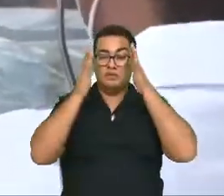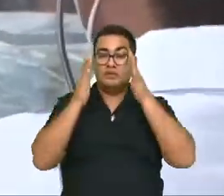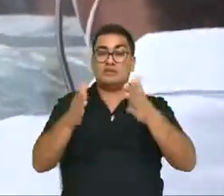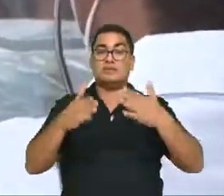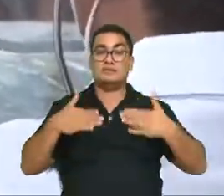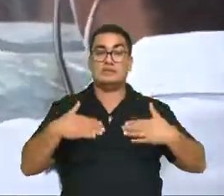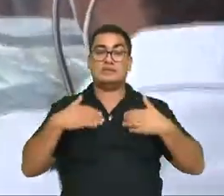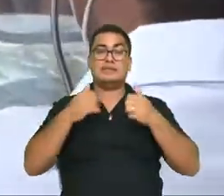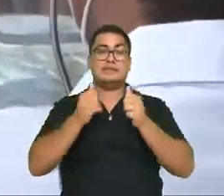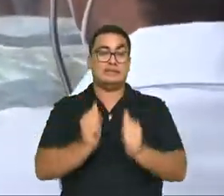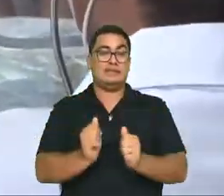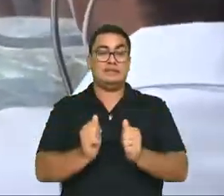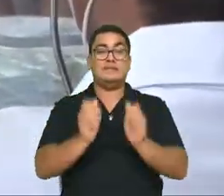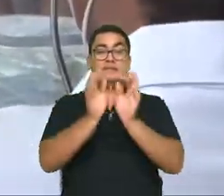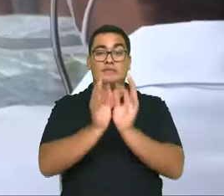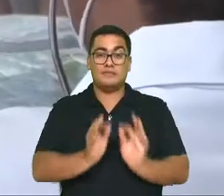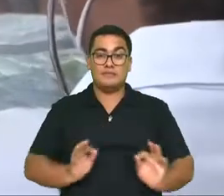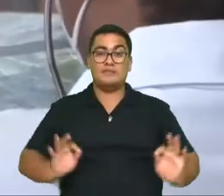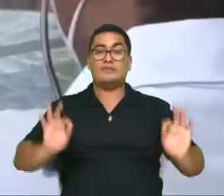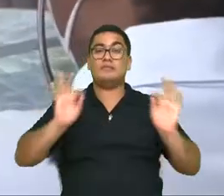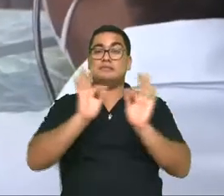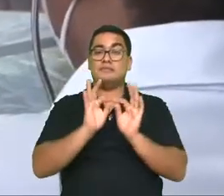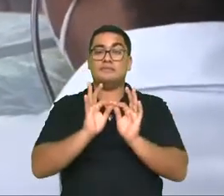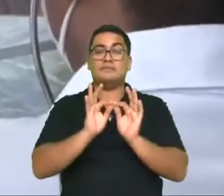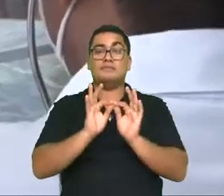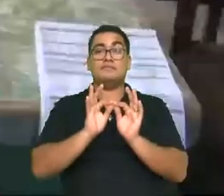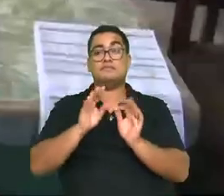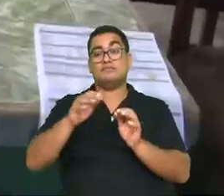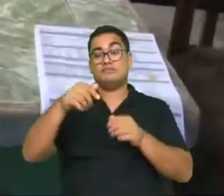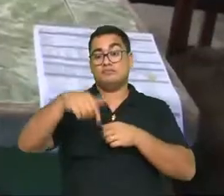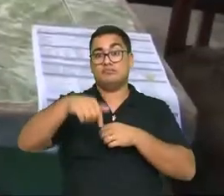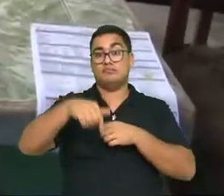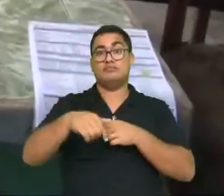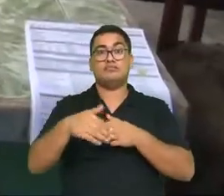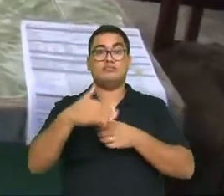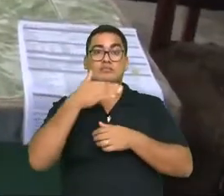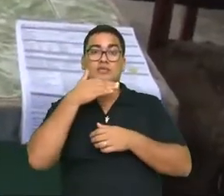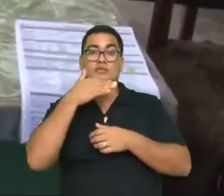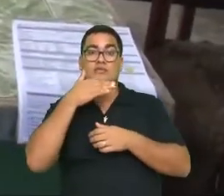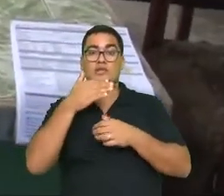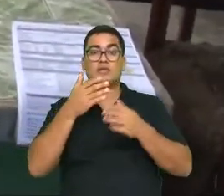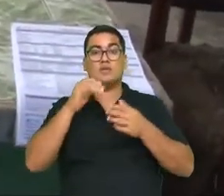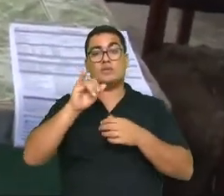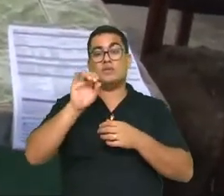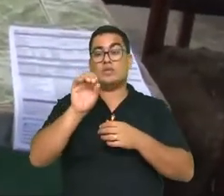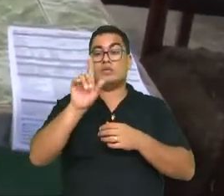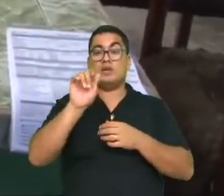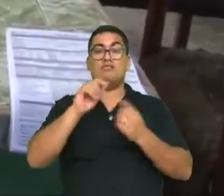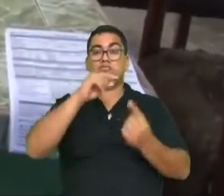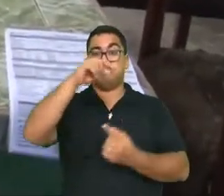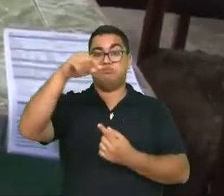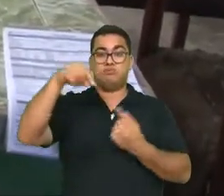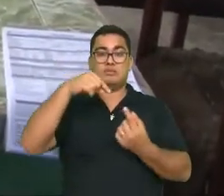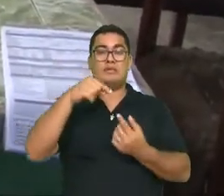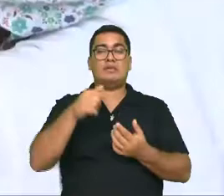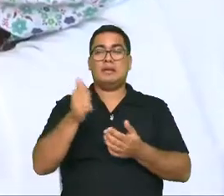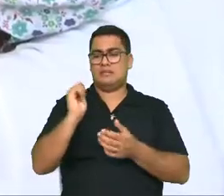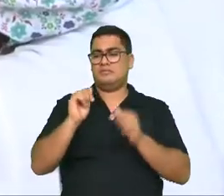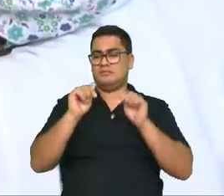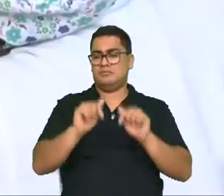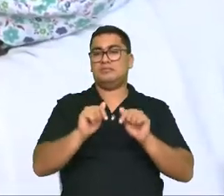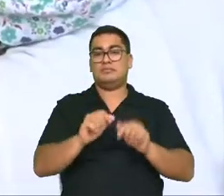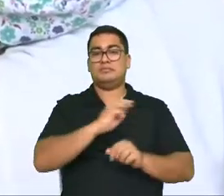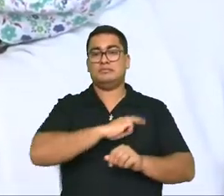y calidez tan importante en estos momentos de emergencia por Iota. En las últimas 48 horas, el MINSA